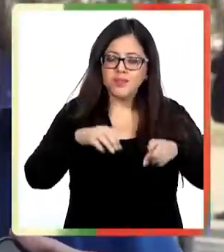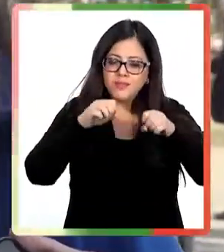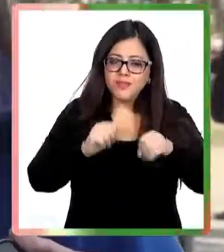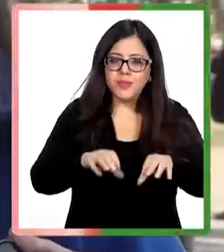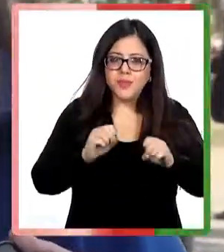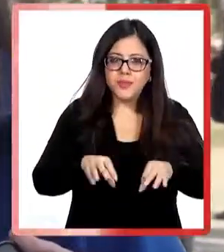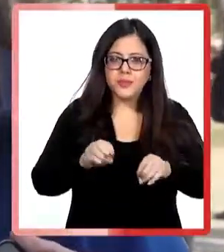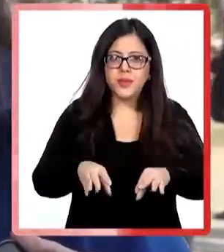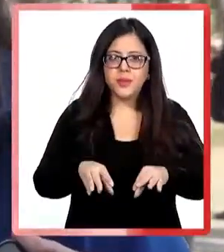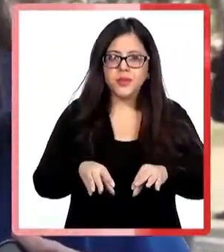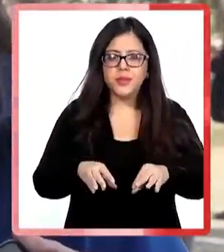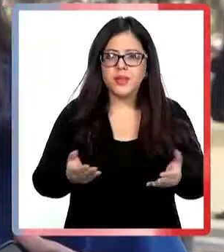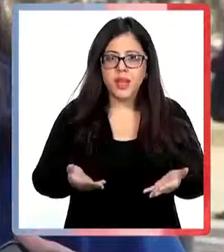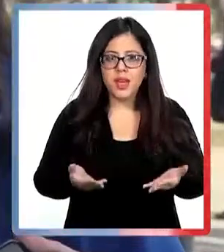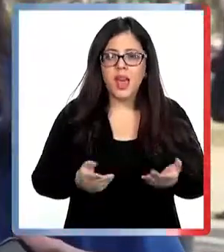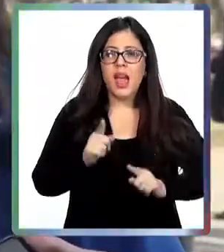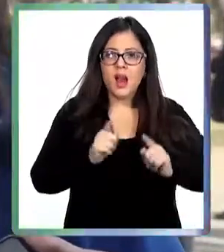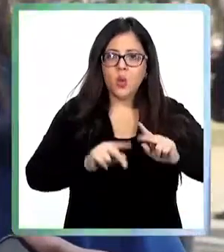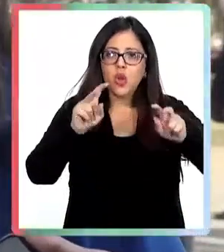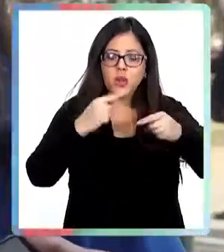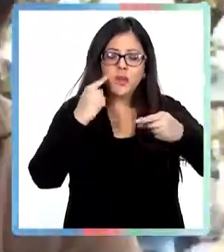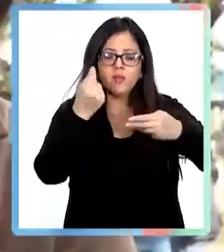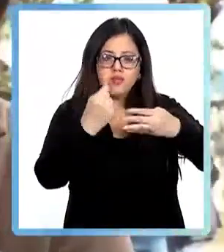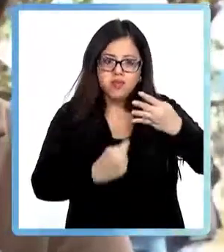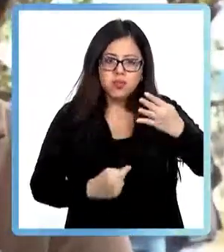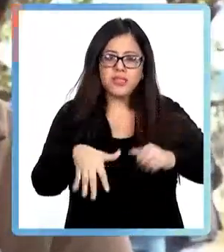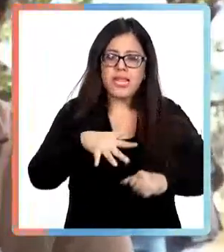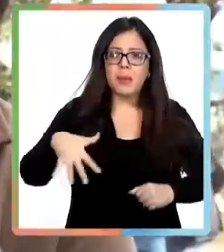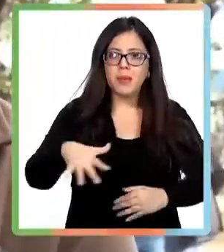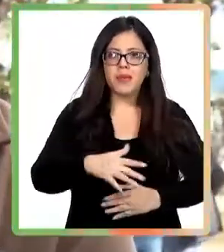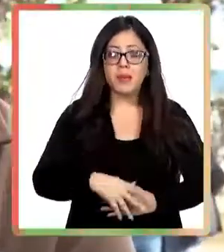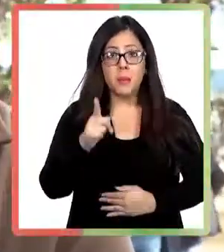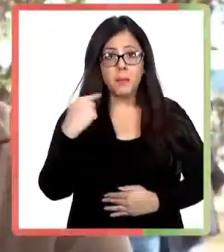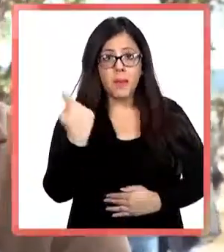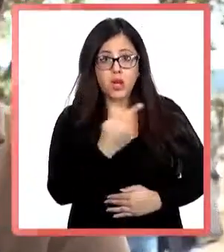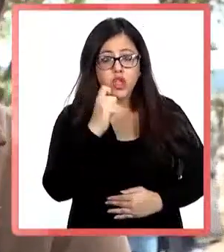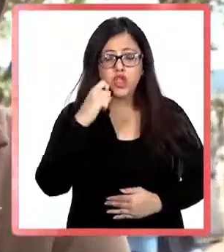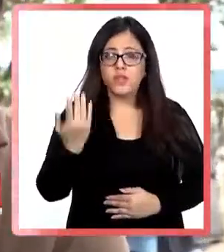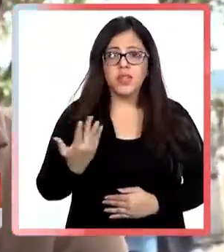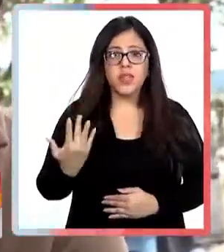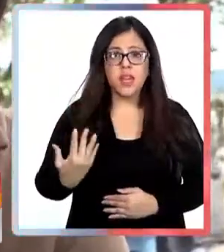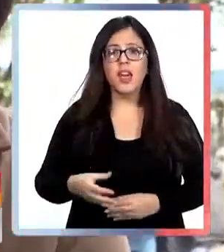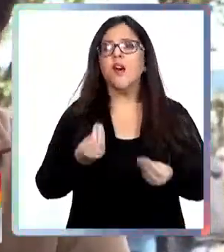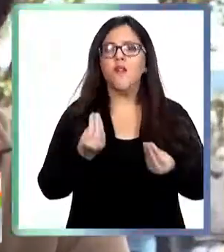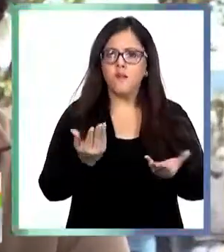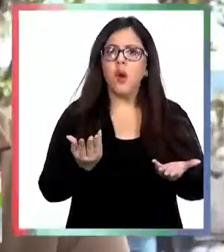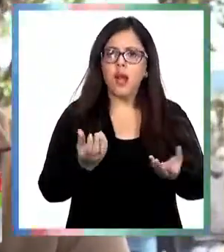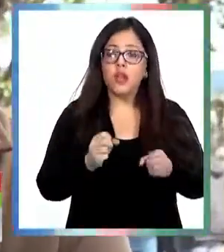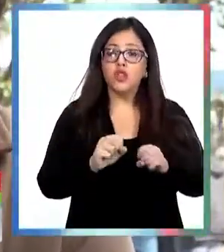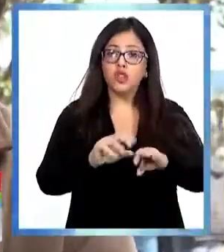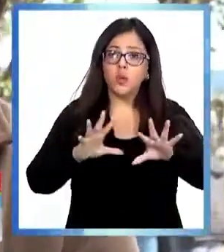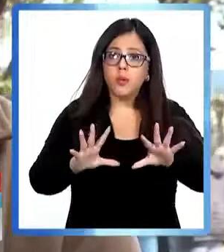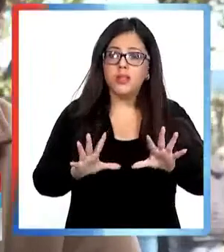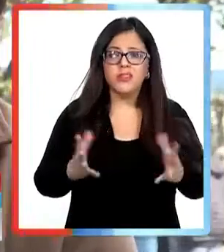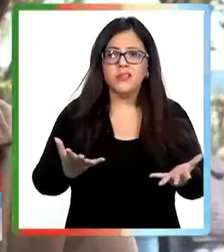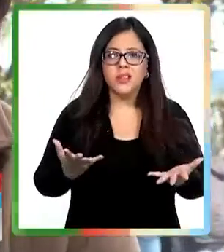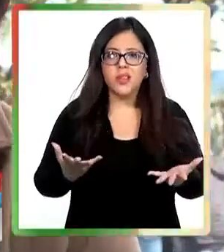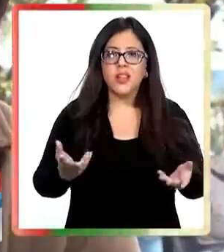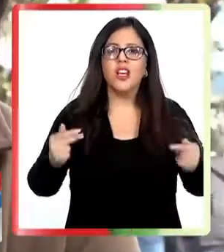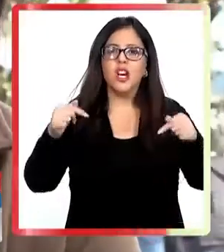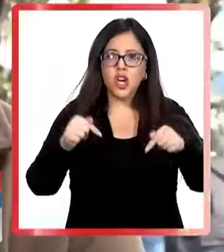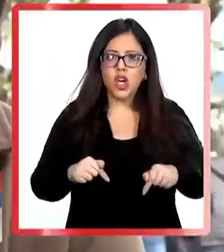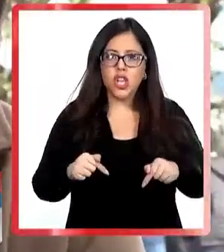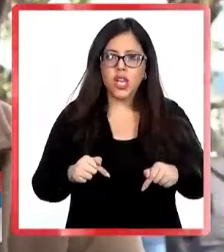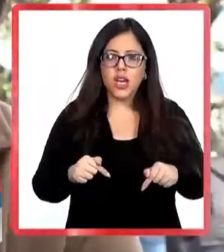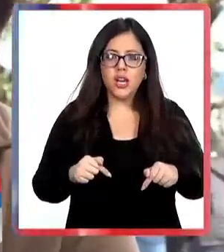a medir ciertos parámetros ambientales. Bueno, para nosotros es una bonita sorpresa que hoy día vengan a instalar,